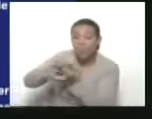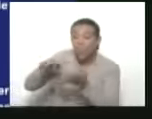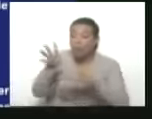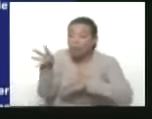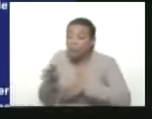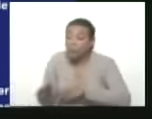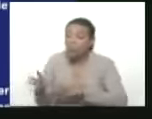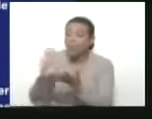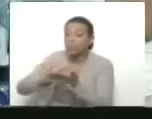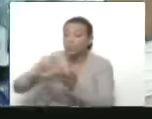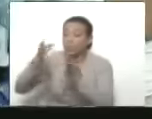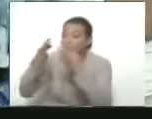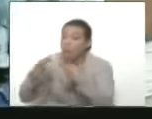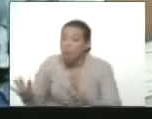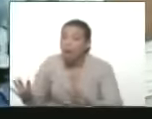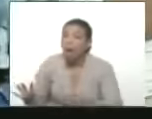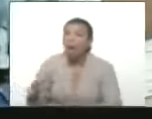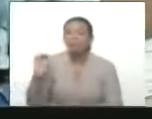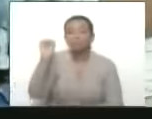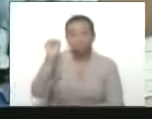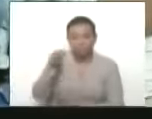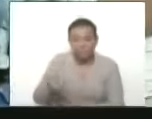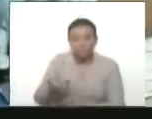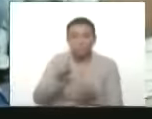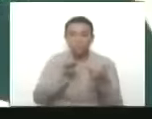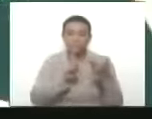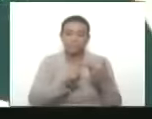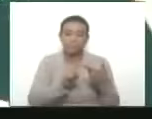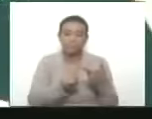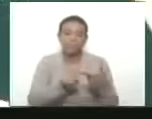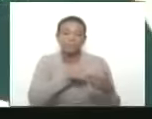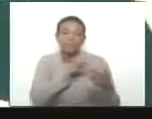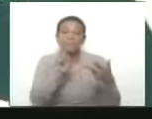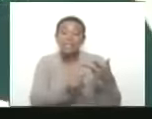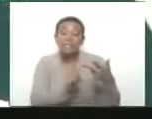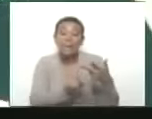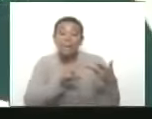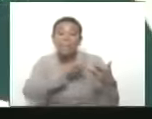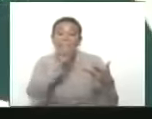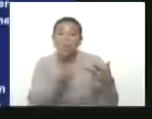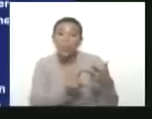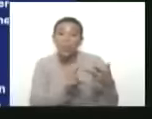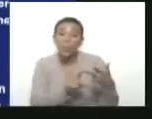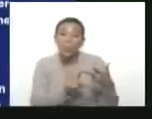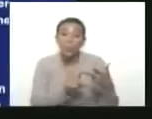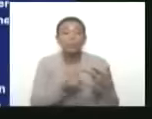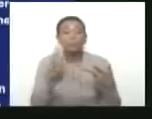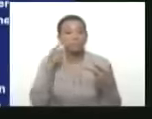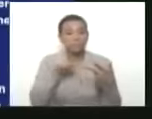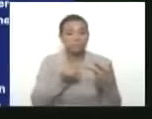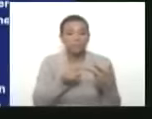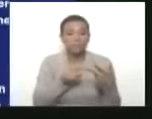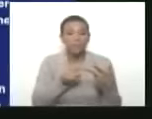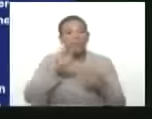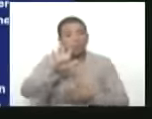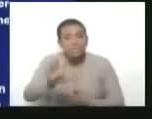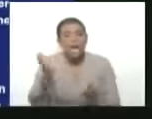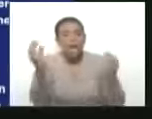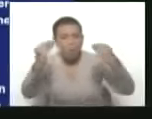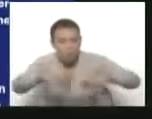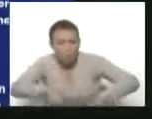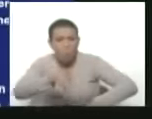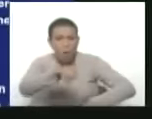territorio de la guayana seiva sí tercera pregunta crece la ola está usted